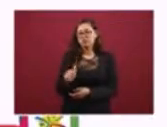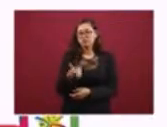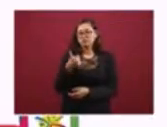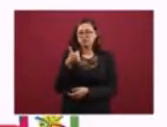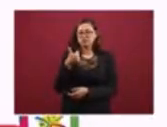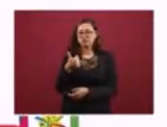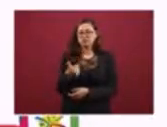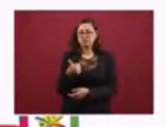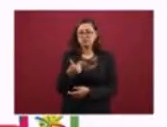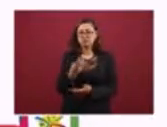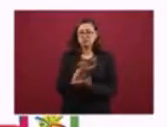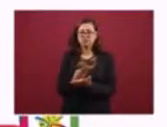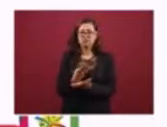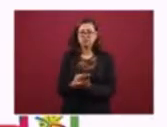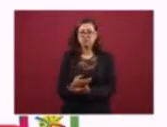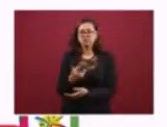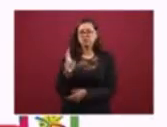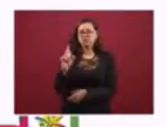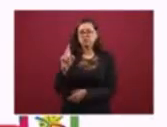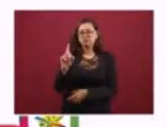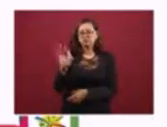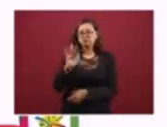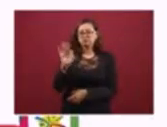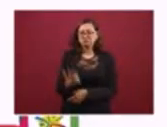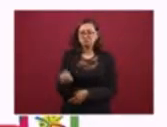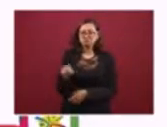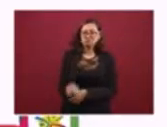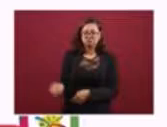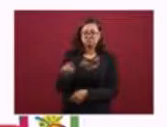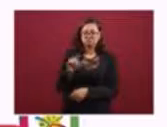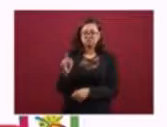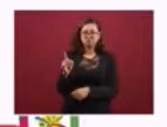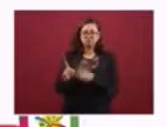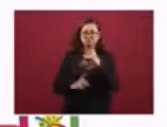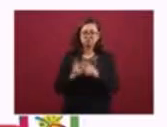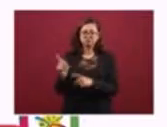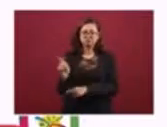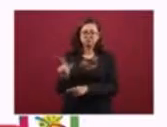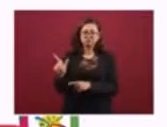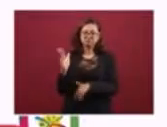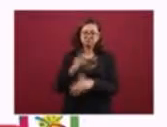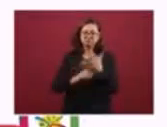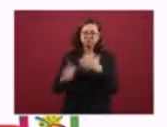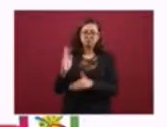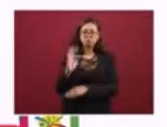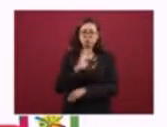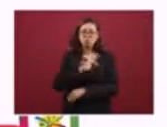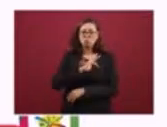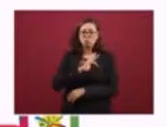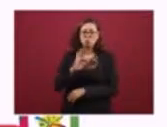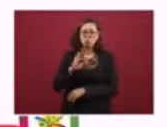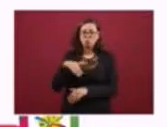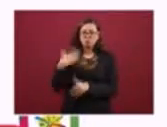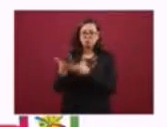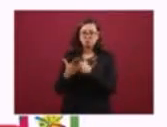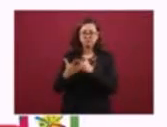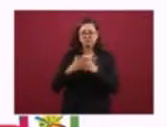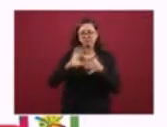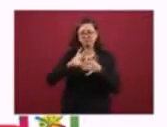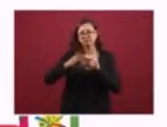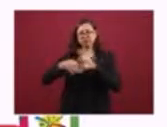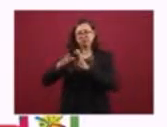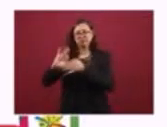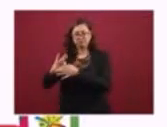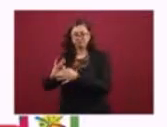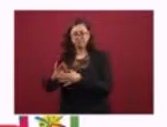un total de 37 por ciento los atletas calificados hacia la siguiente fase que sería la de juegos olímpicos